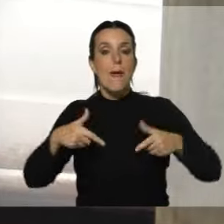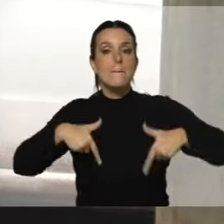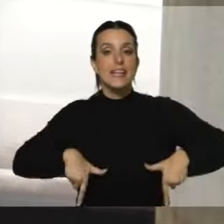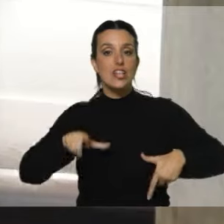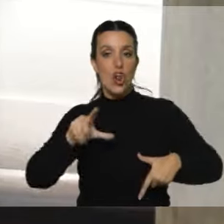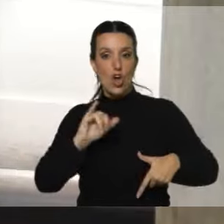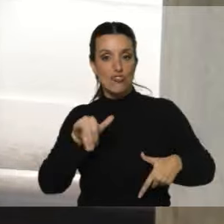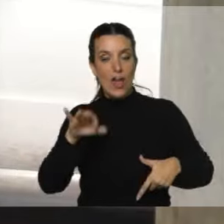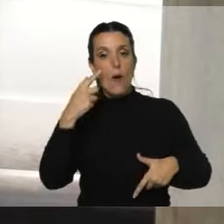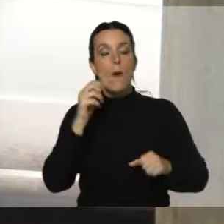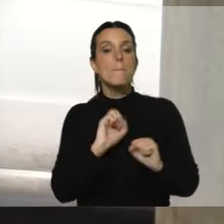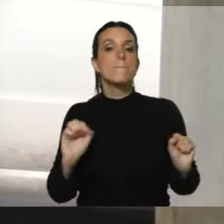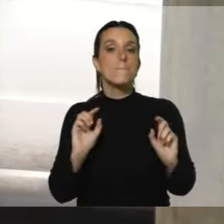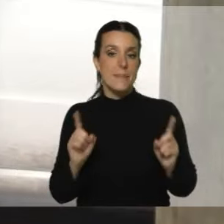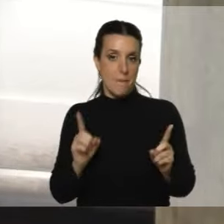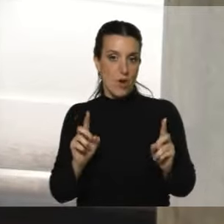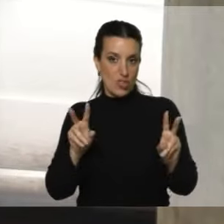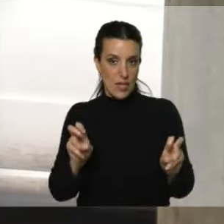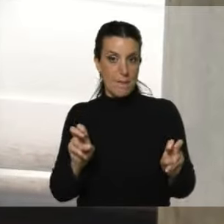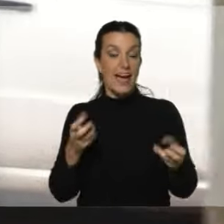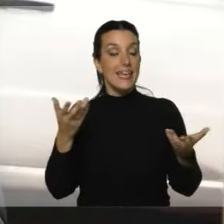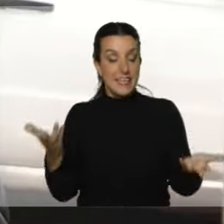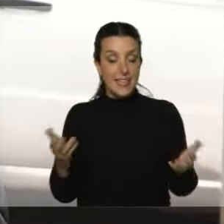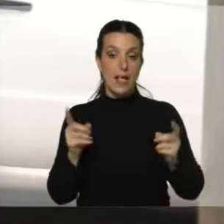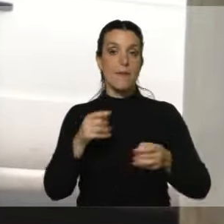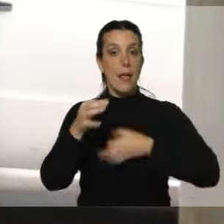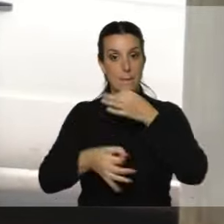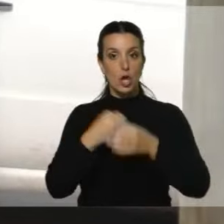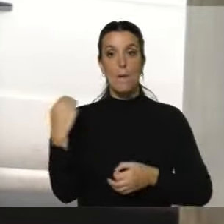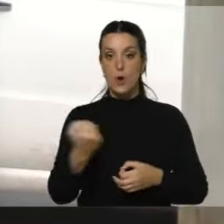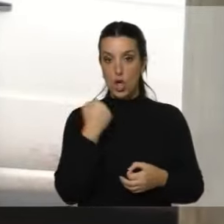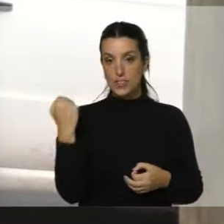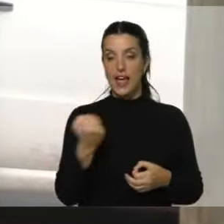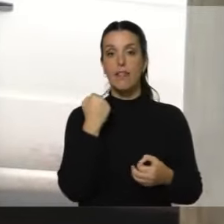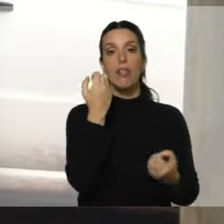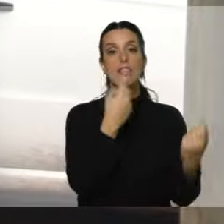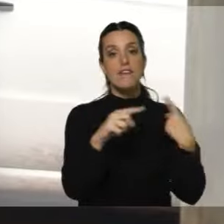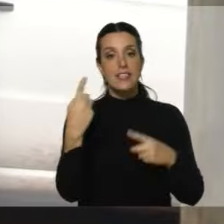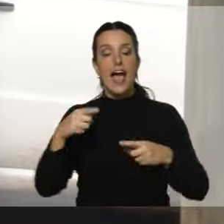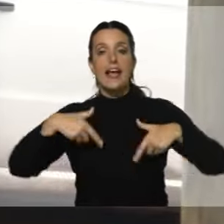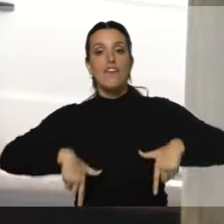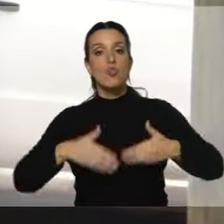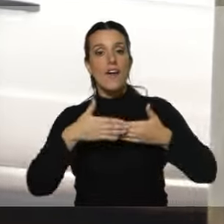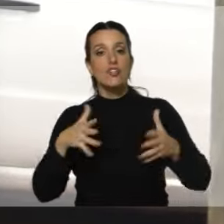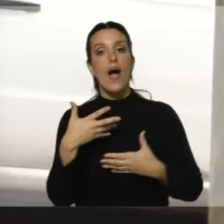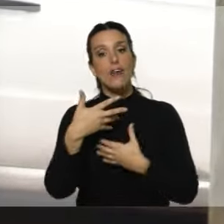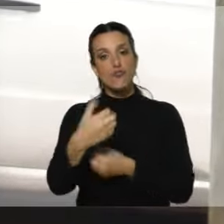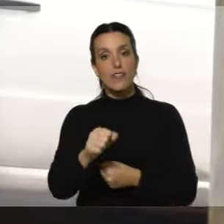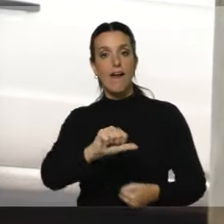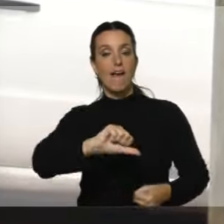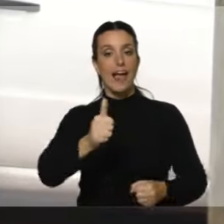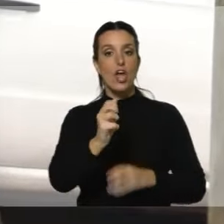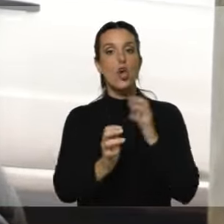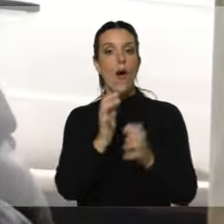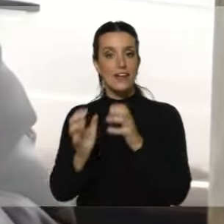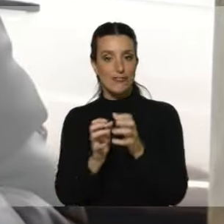Lozano hacer lo mismo por este partido y destacó la importancia de diversificar a Cabildo Abierto para ayudar a que gane la coalición de